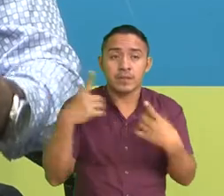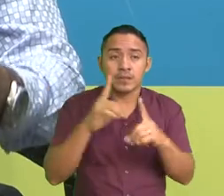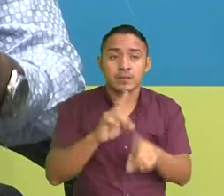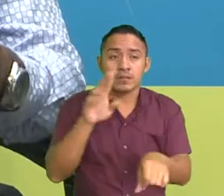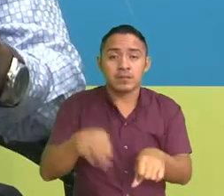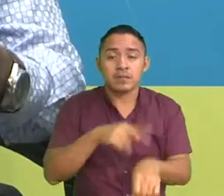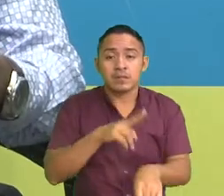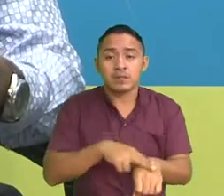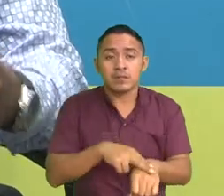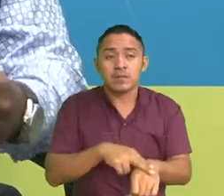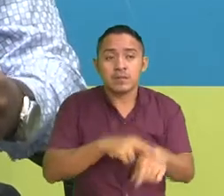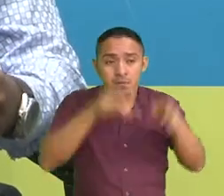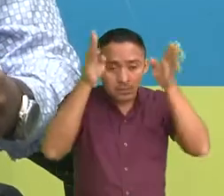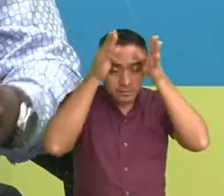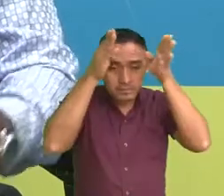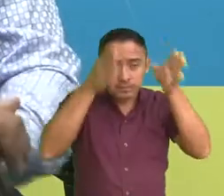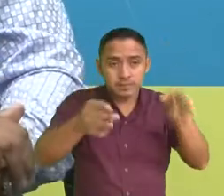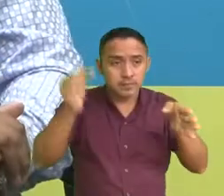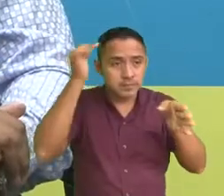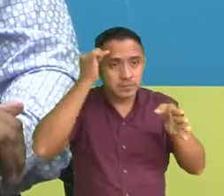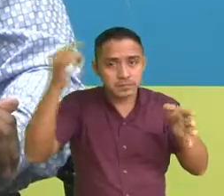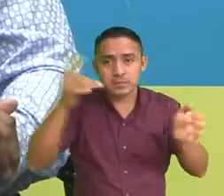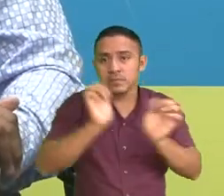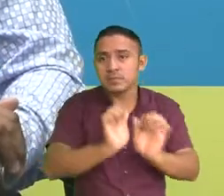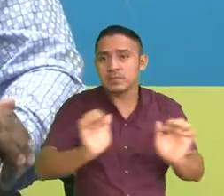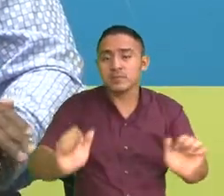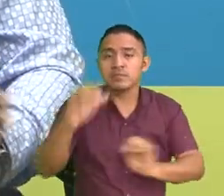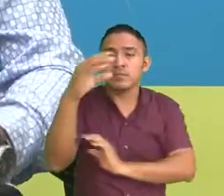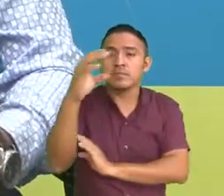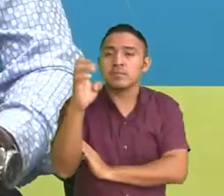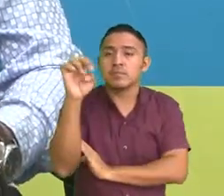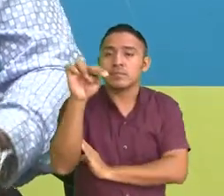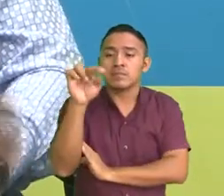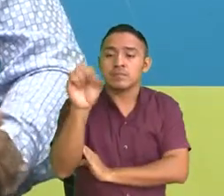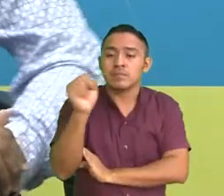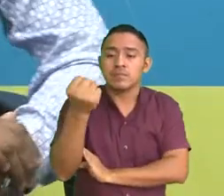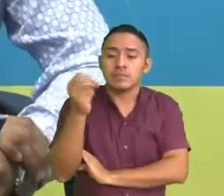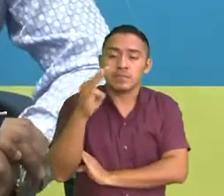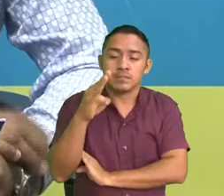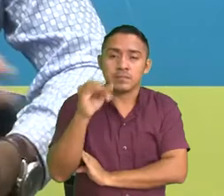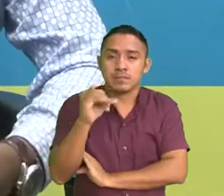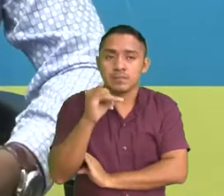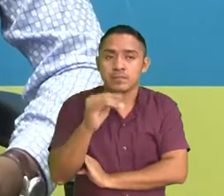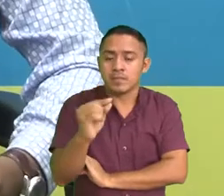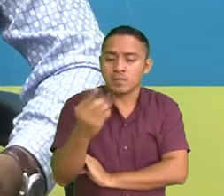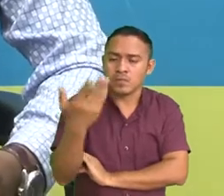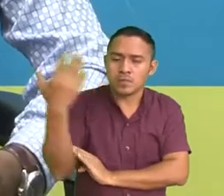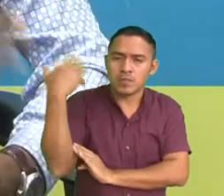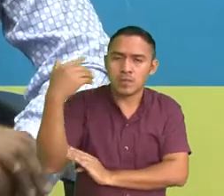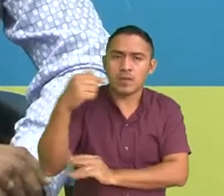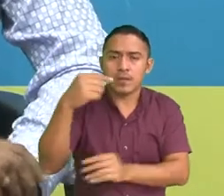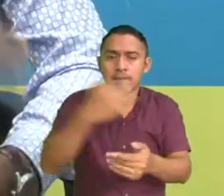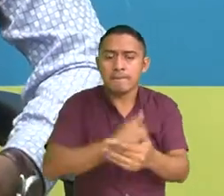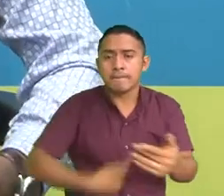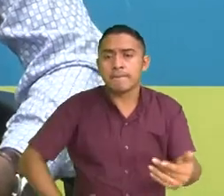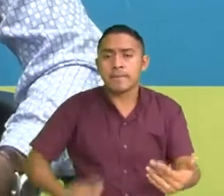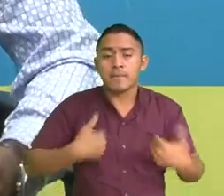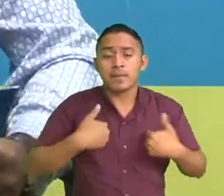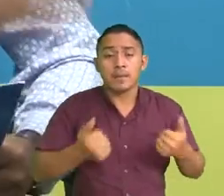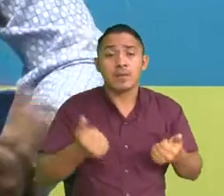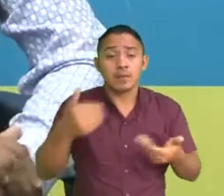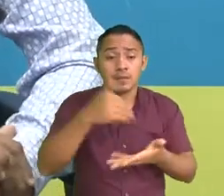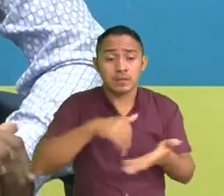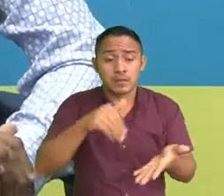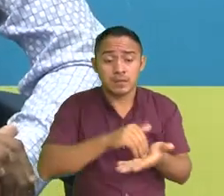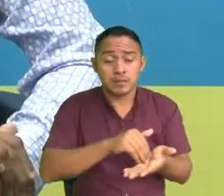Nacional de Atención en Salud Mental Infantil, CENASMI, recientemente inaugurado por el MINSA para la atención psiquiátrica y